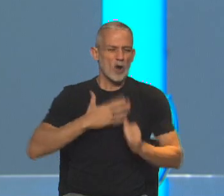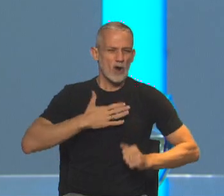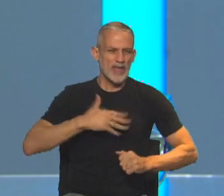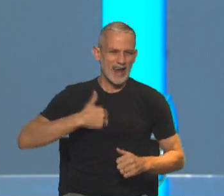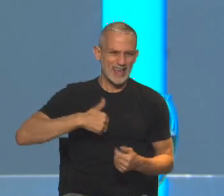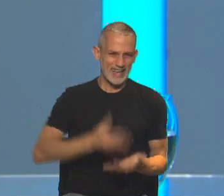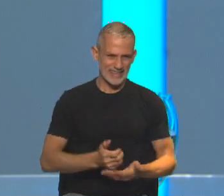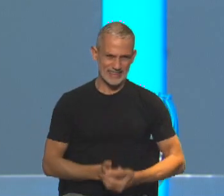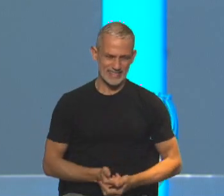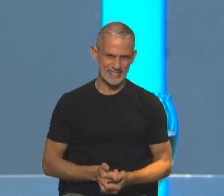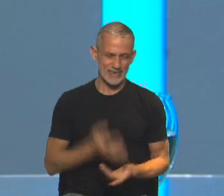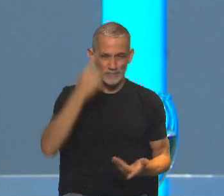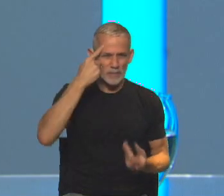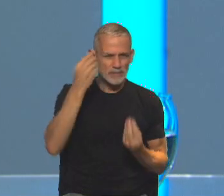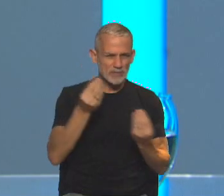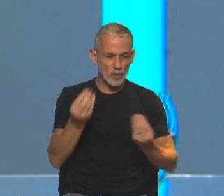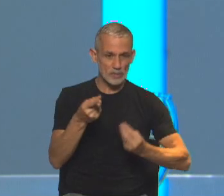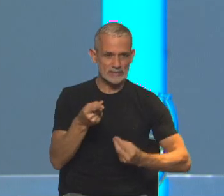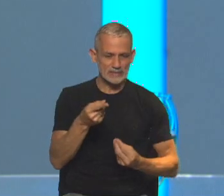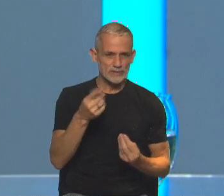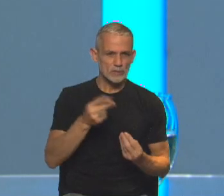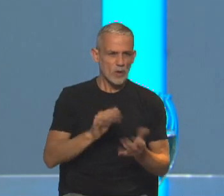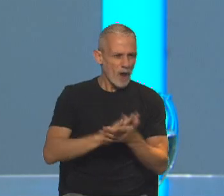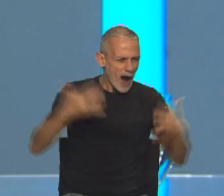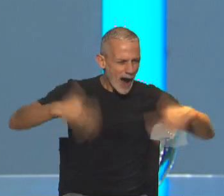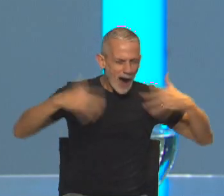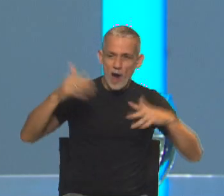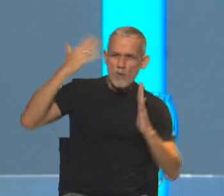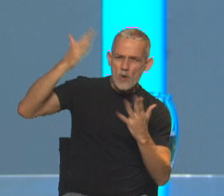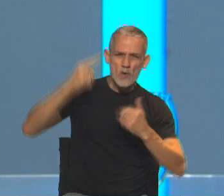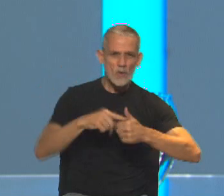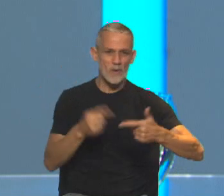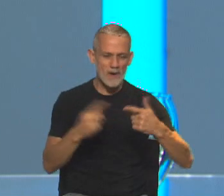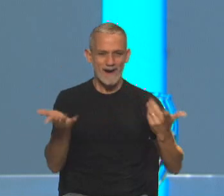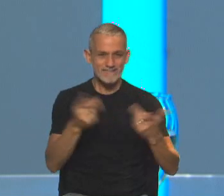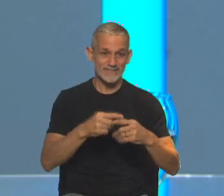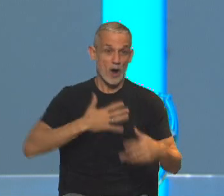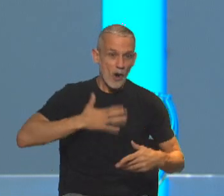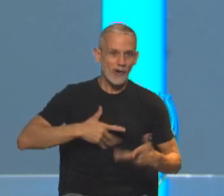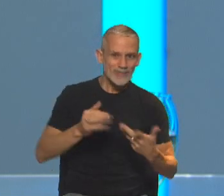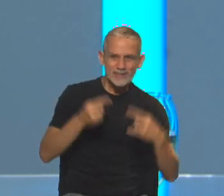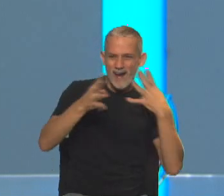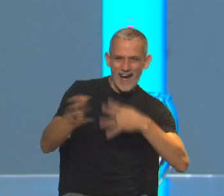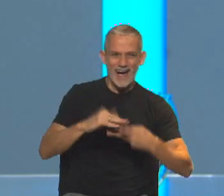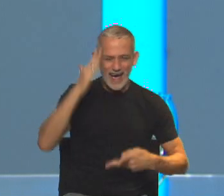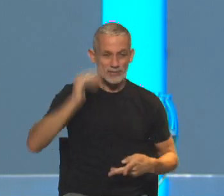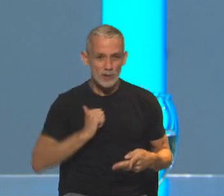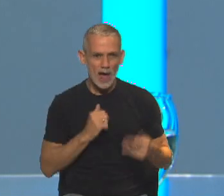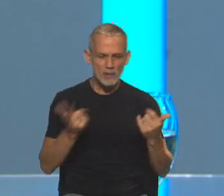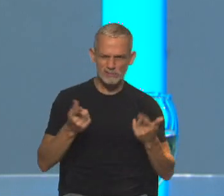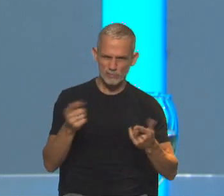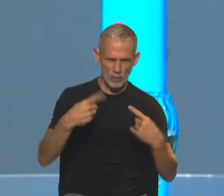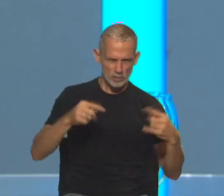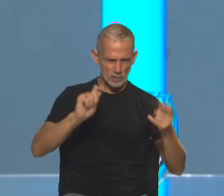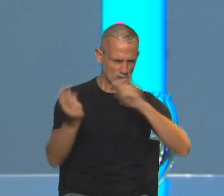porque también hay que pensar en esto, ¿no? Toda esta idea del fervor popular sobre la guerra, esta idea de la propia percepción sobre los soldados, de los padecimientos que sufrieron los soldados,